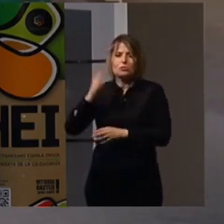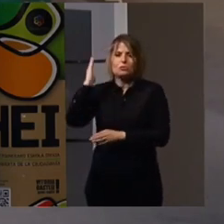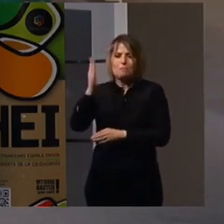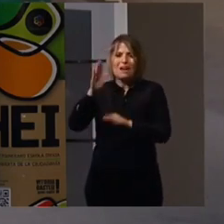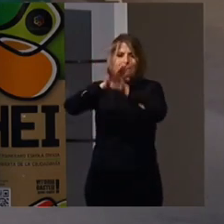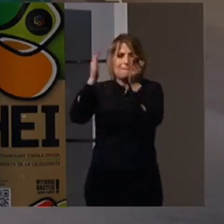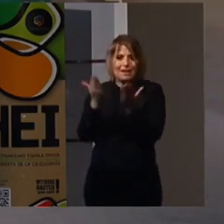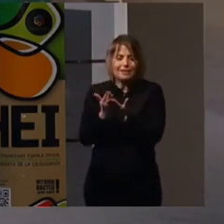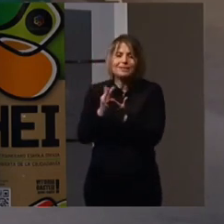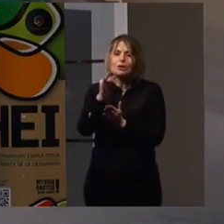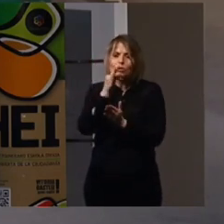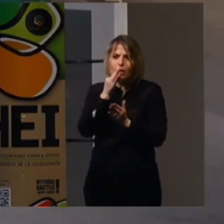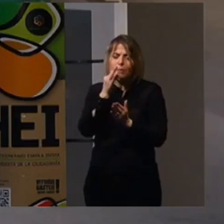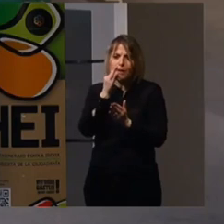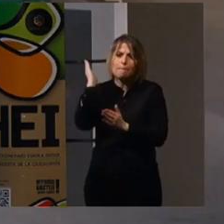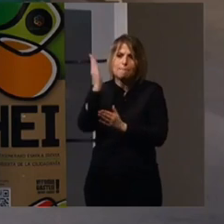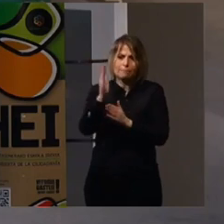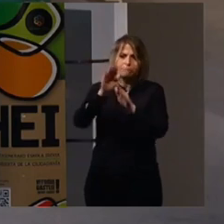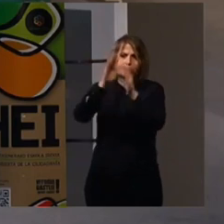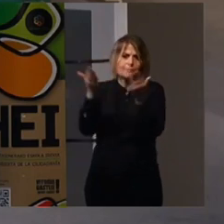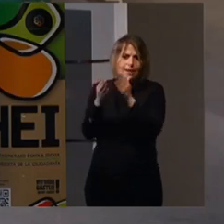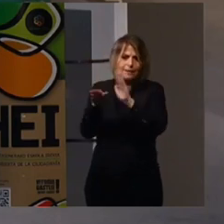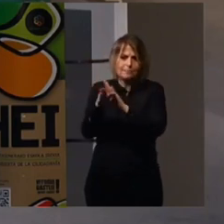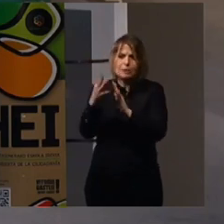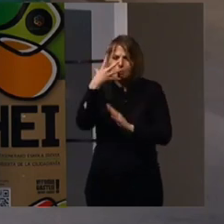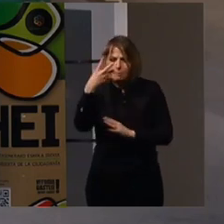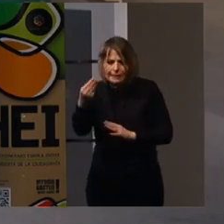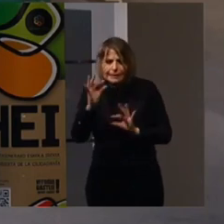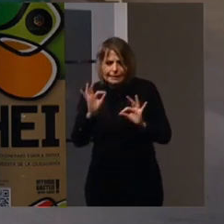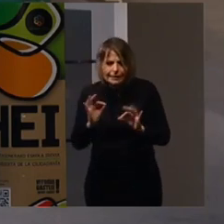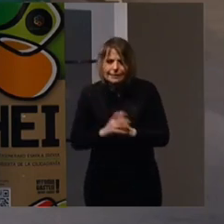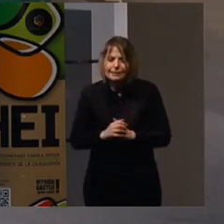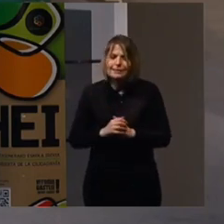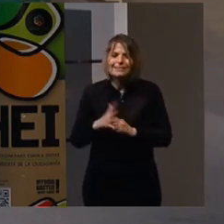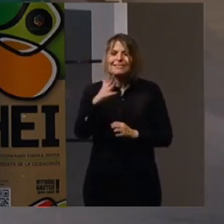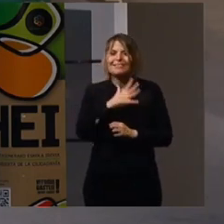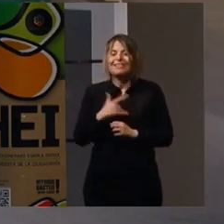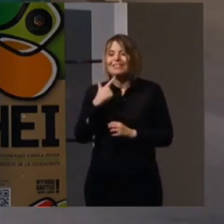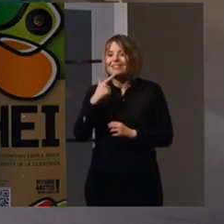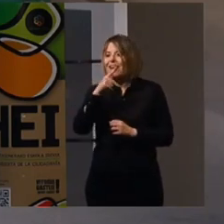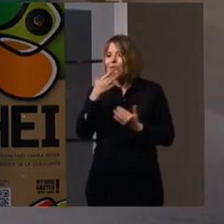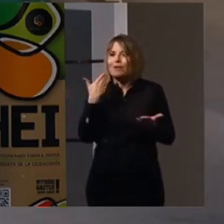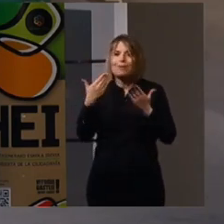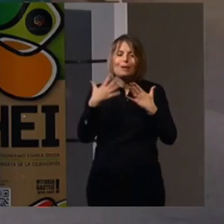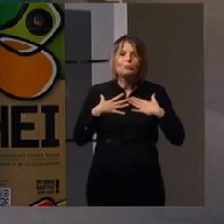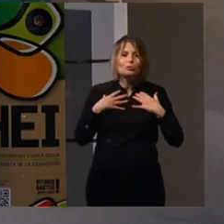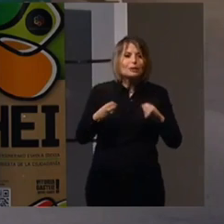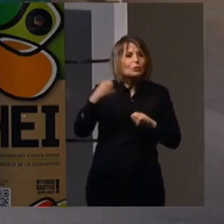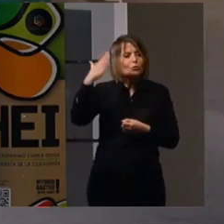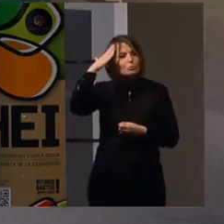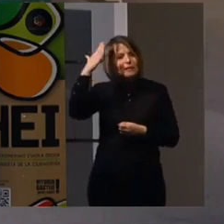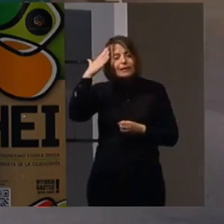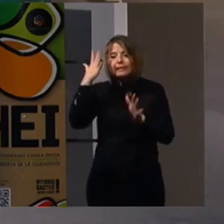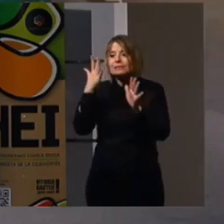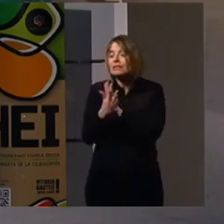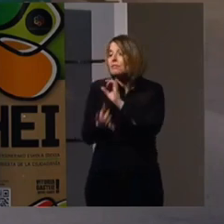al planeta y con lo que le seguimos haciendo al planeta, pero bueno. ¿Me entendéis a qué me refiero, ¿no? Esta cosa de que se estaba hablando de la salud mental como algo que